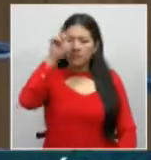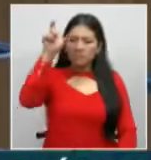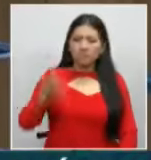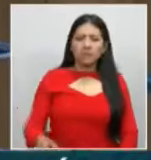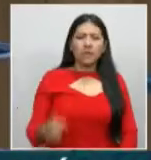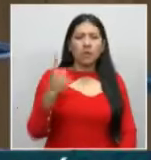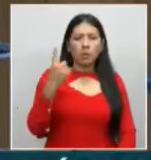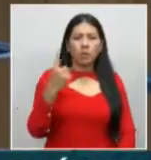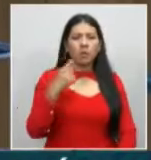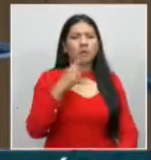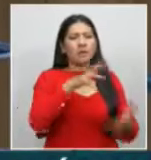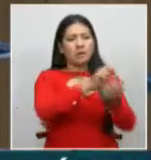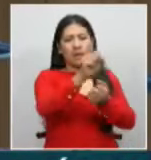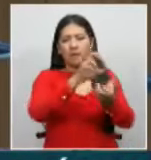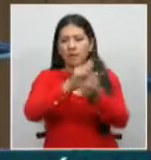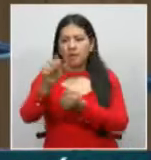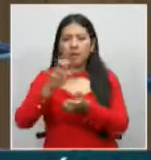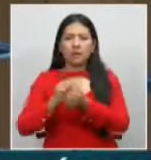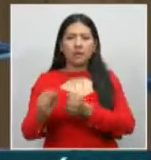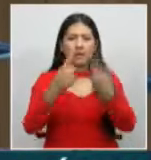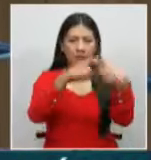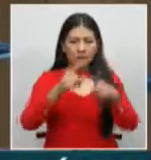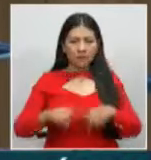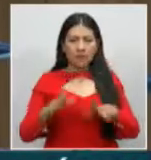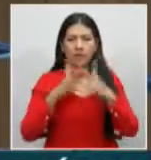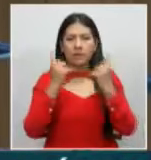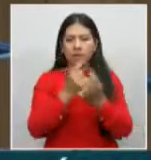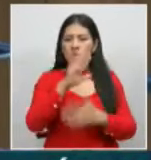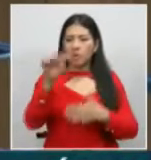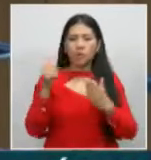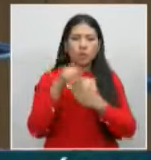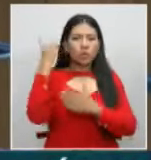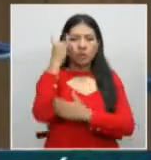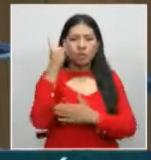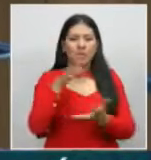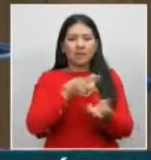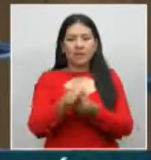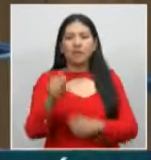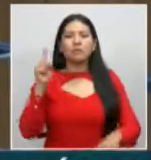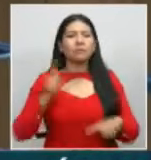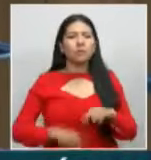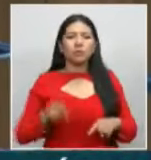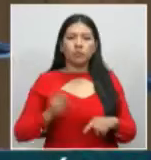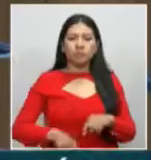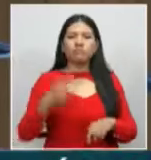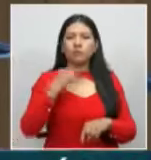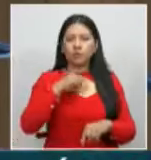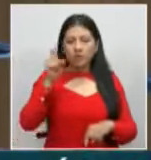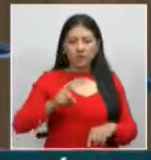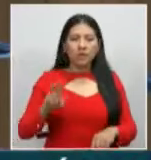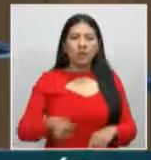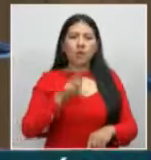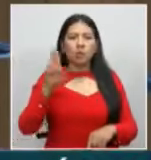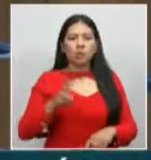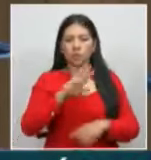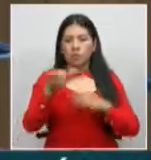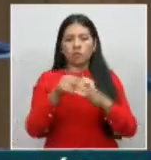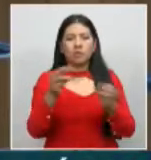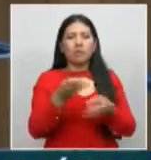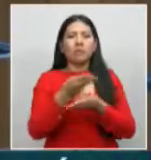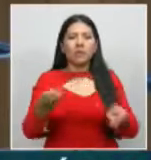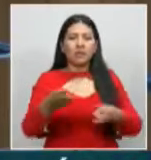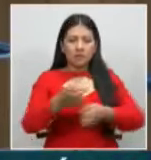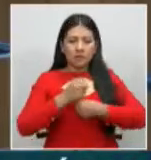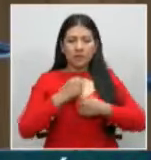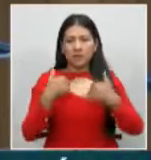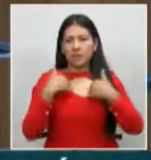a distintos departamentos y a toda nuestra querida patria Bolivia. Por tanto, vamos a hacer uso de todas las herramientas que tengamos bajo nuestro